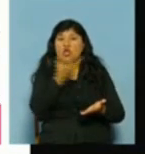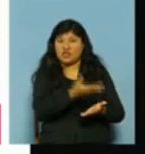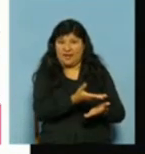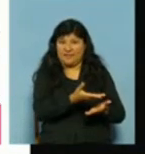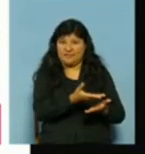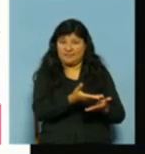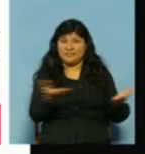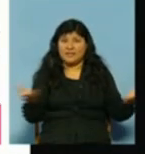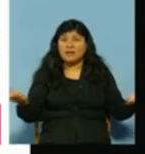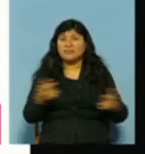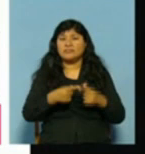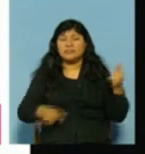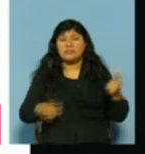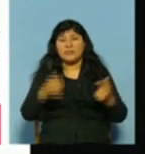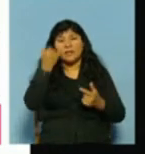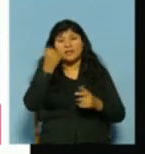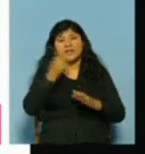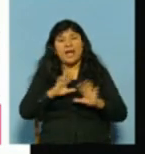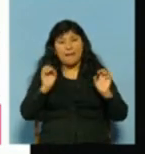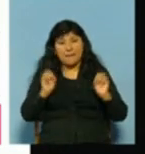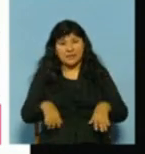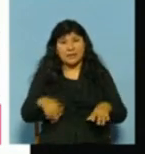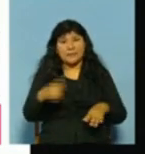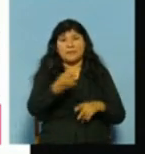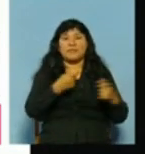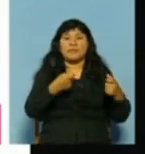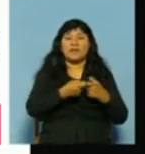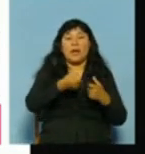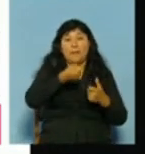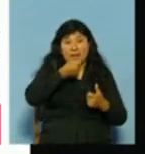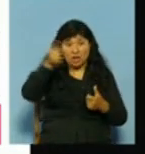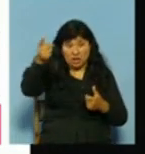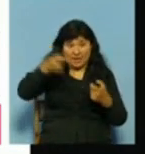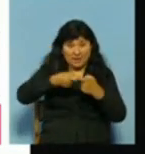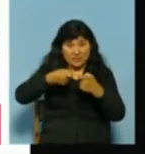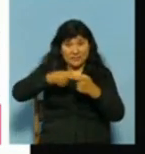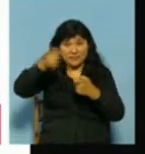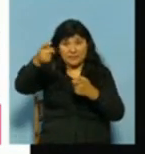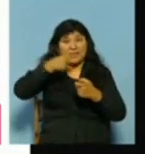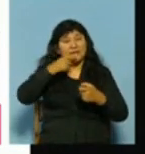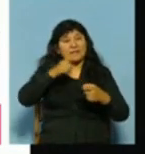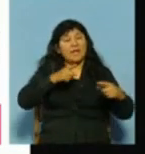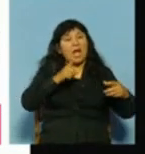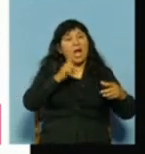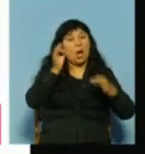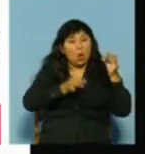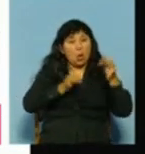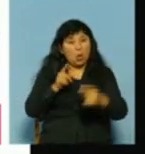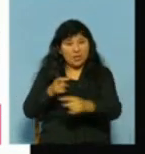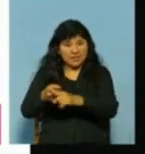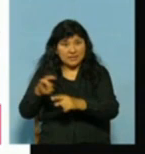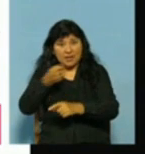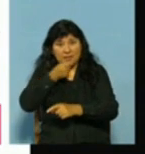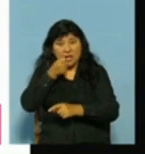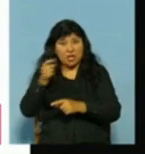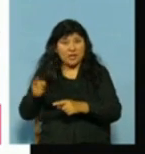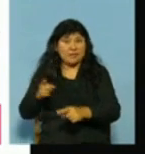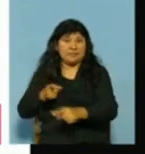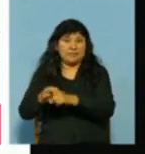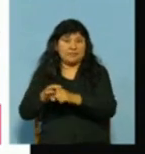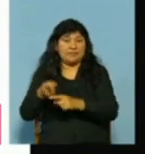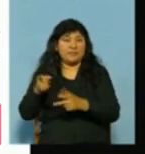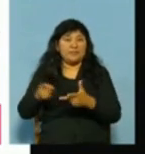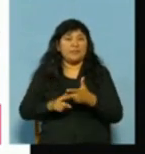Claudia, y ya hay algunas repercusiones del tema. Periodistas Unidos de Jujuy, acoso judicial al ejercicio del periodismo en Jujuy.